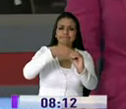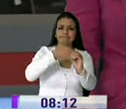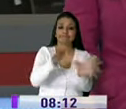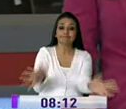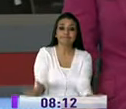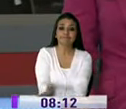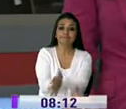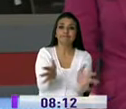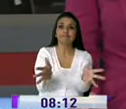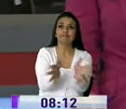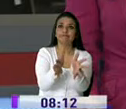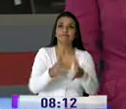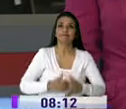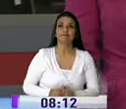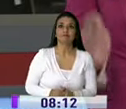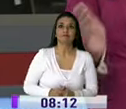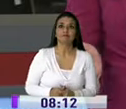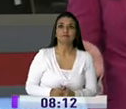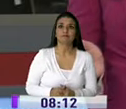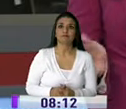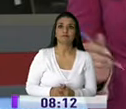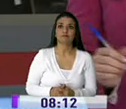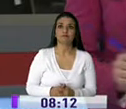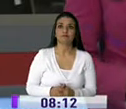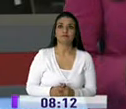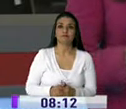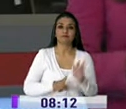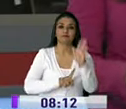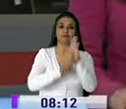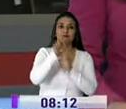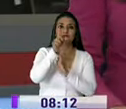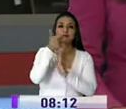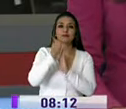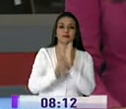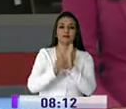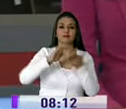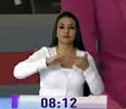precisamente el desarrollo del arte en esta comunidad.